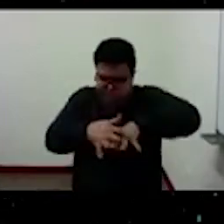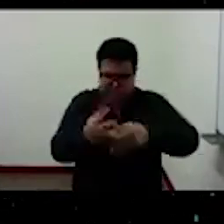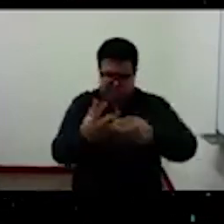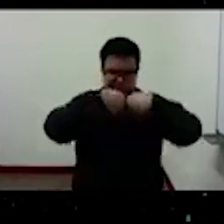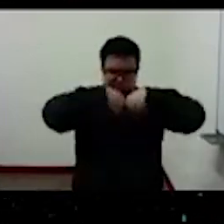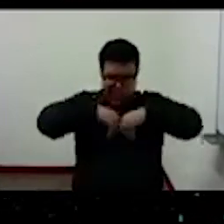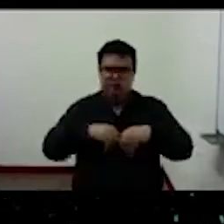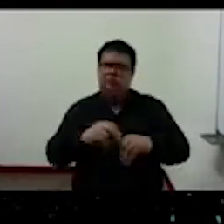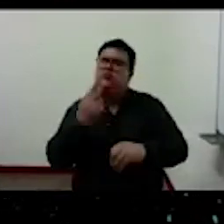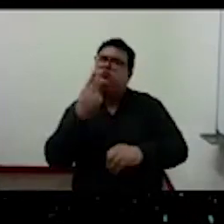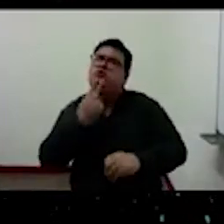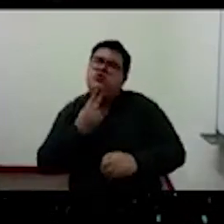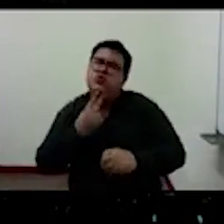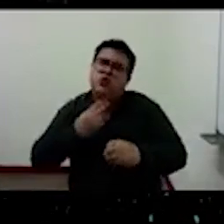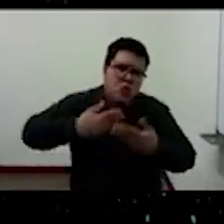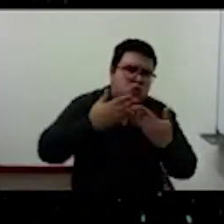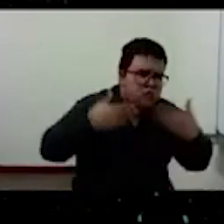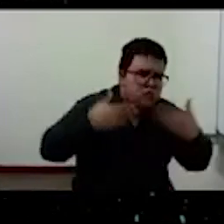dulce y clemente.